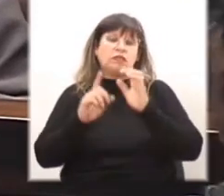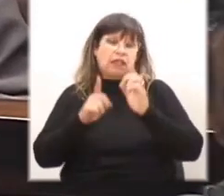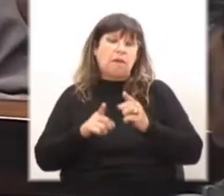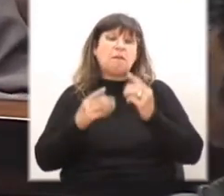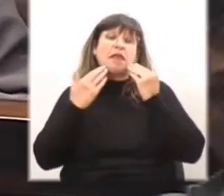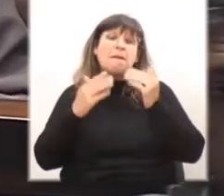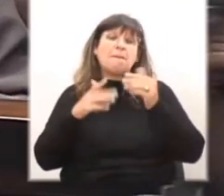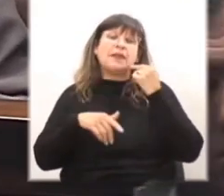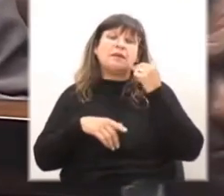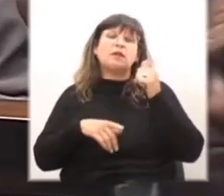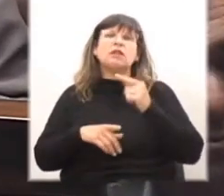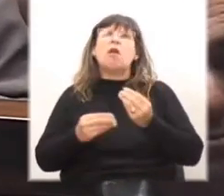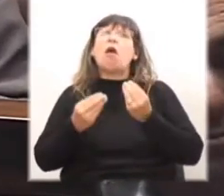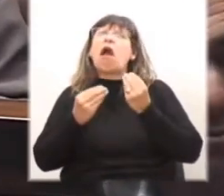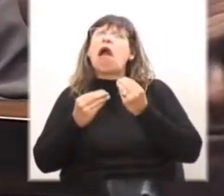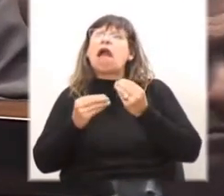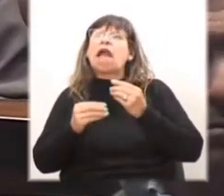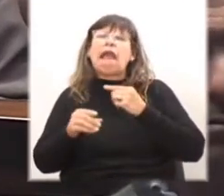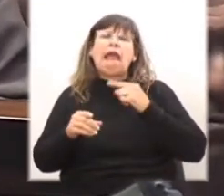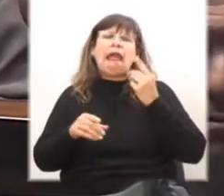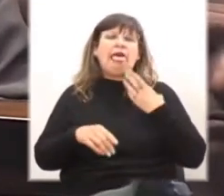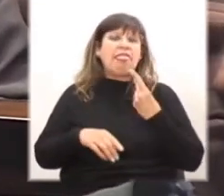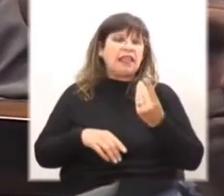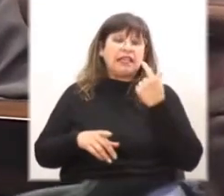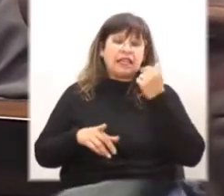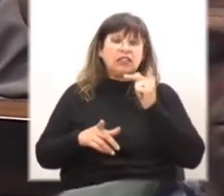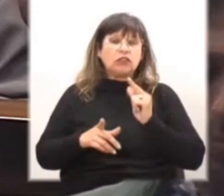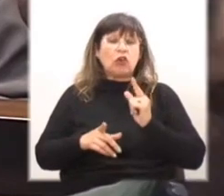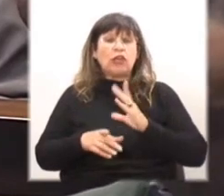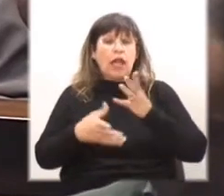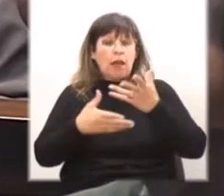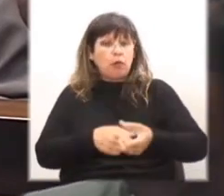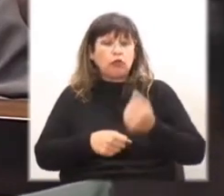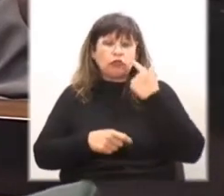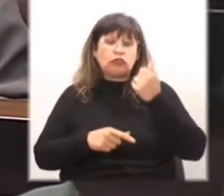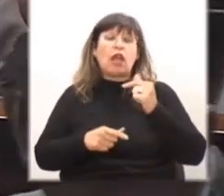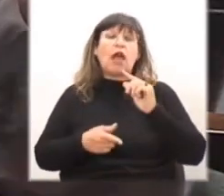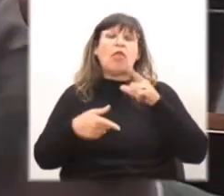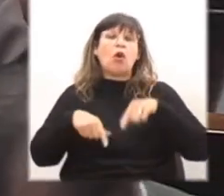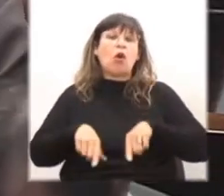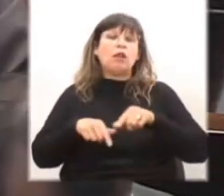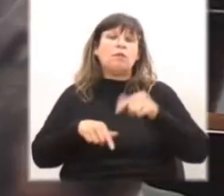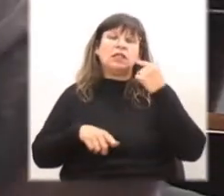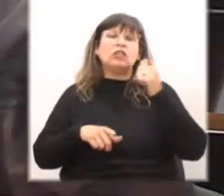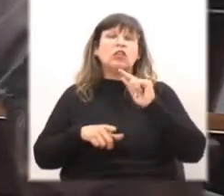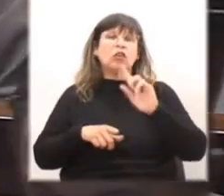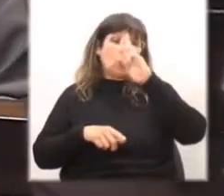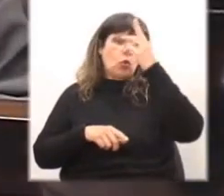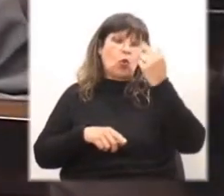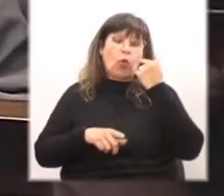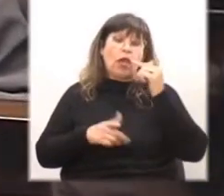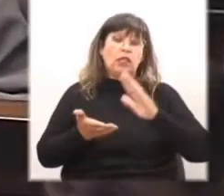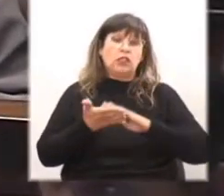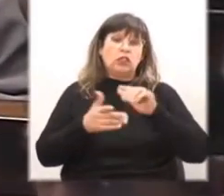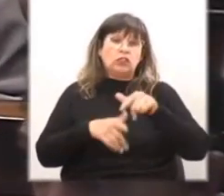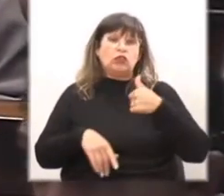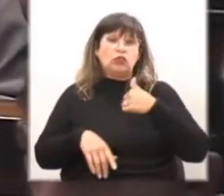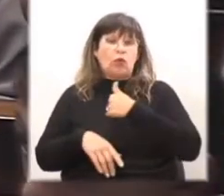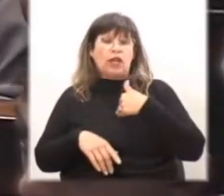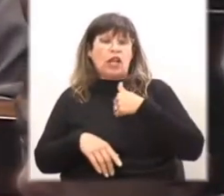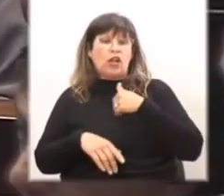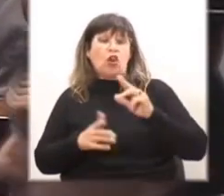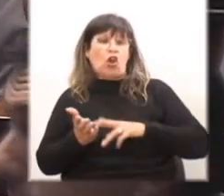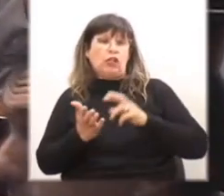qué directivas ha impartido el Ministerio de Relaciones Exteriores a la delegación de Uruguay relacionado al rol de Salto Grande